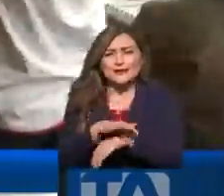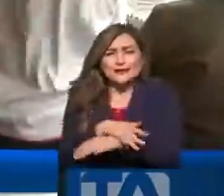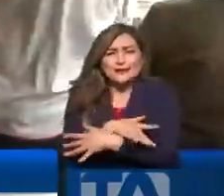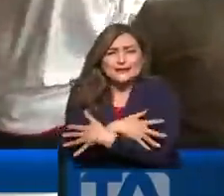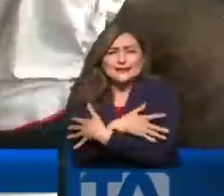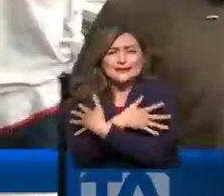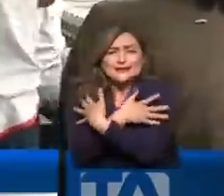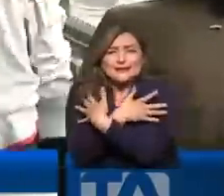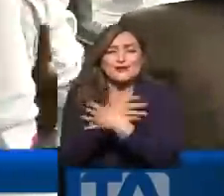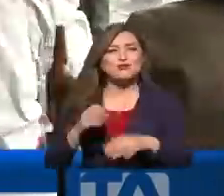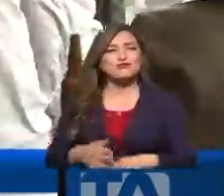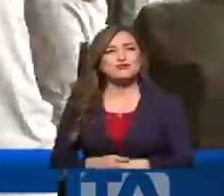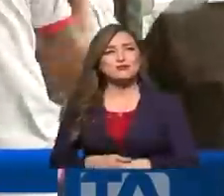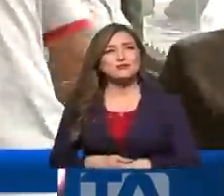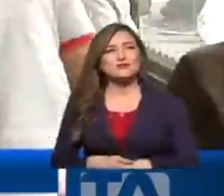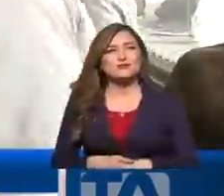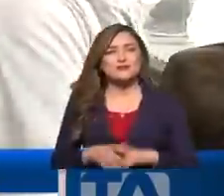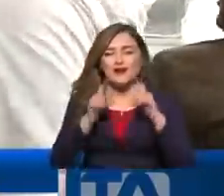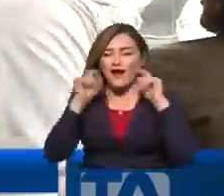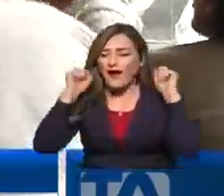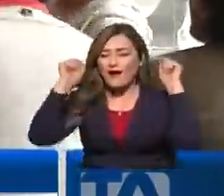ecuatorianos.